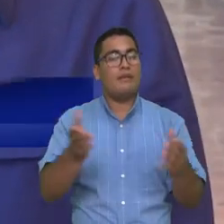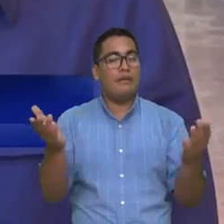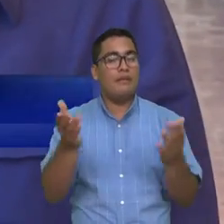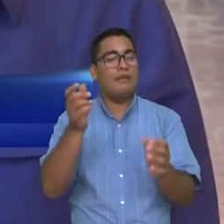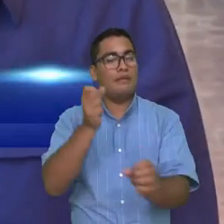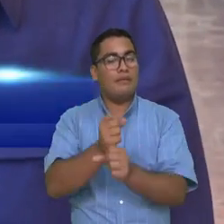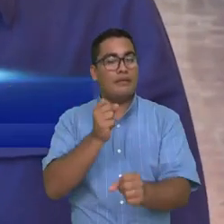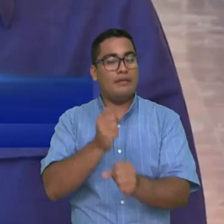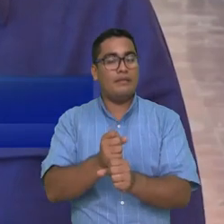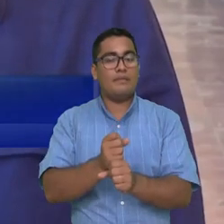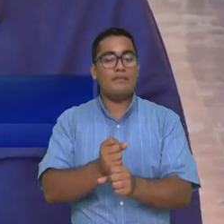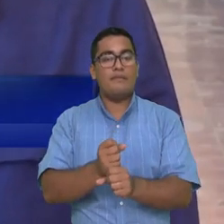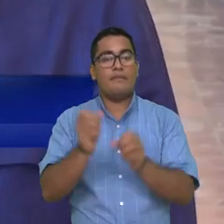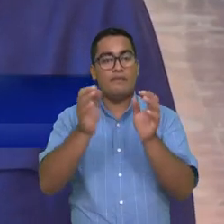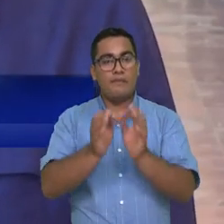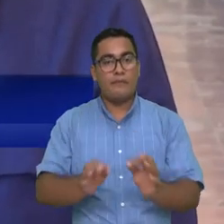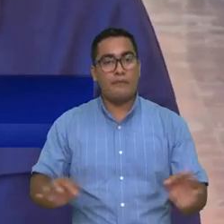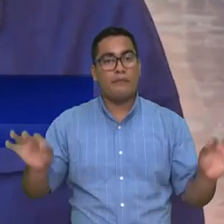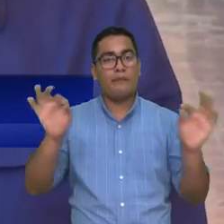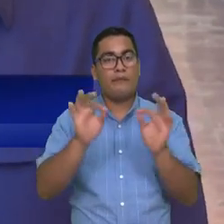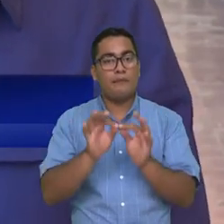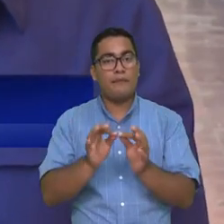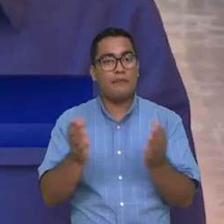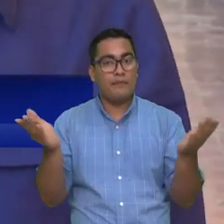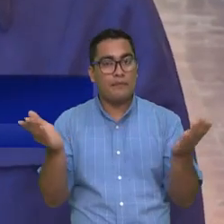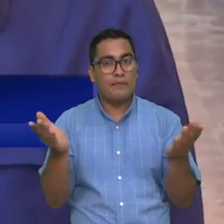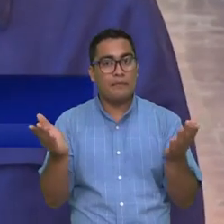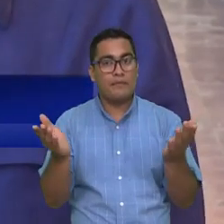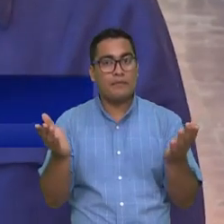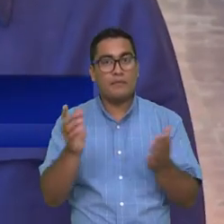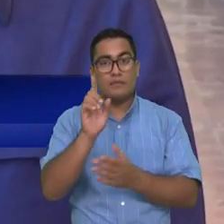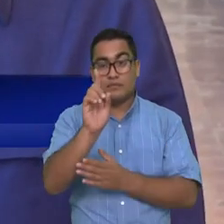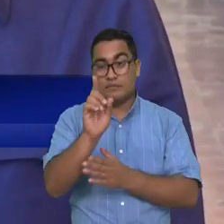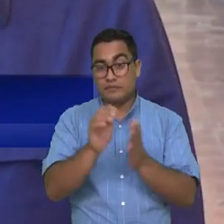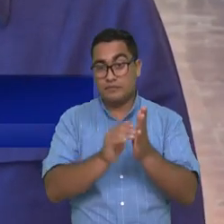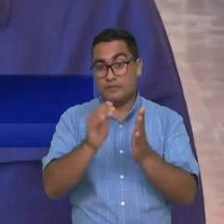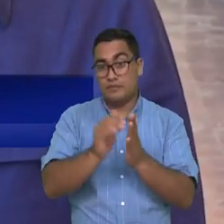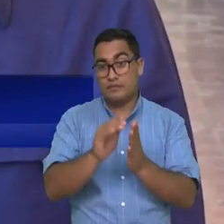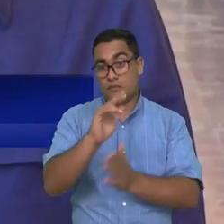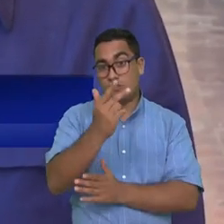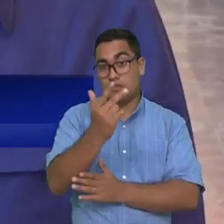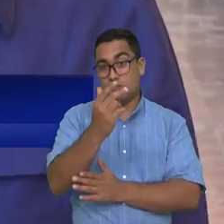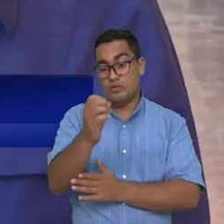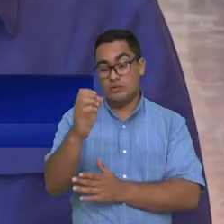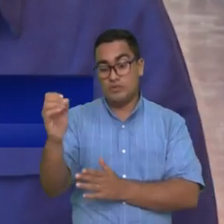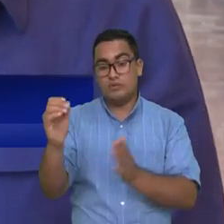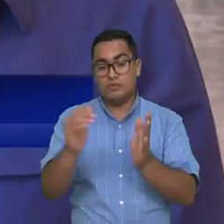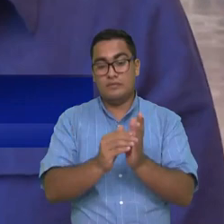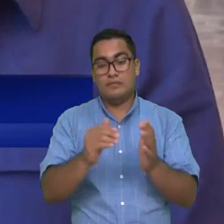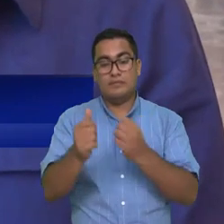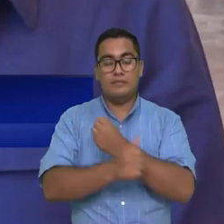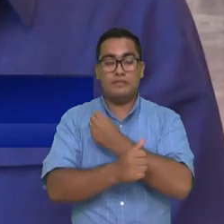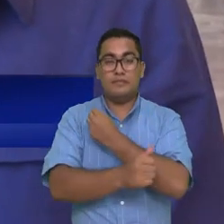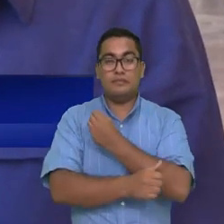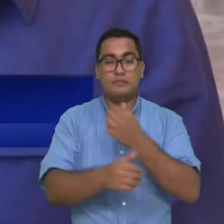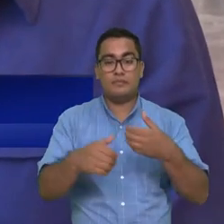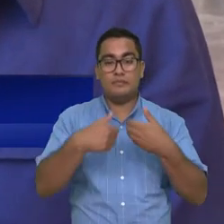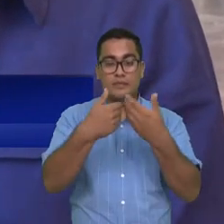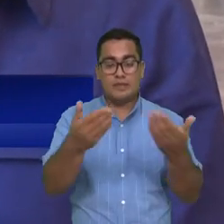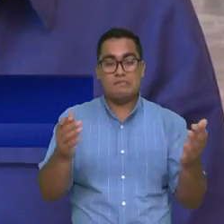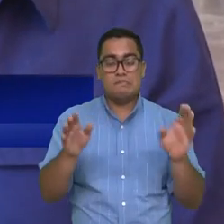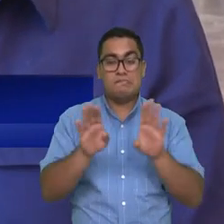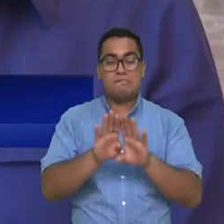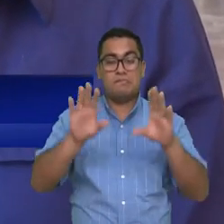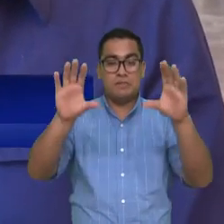pues, pero por lo menos en este caso, que tenemos a nosotros a más de 1.800.000 estudiantes en las aulas de clase, tenemos más de